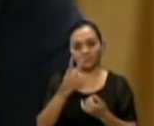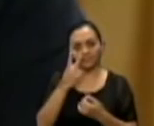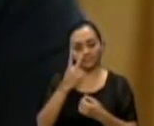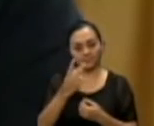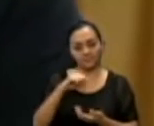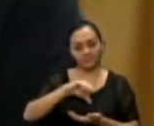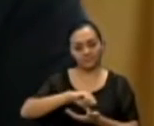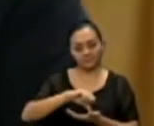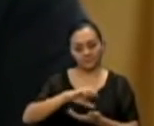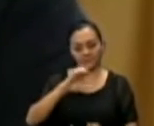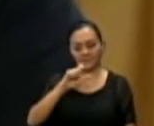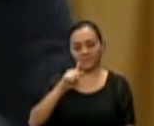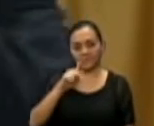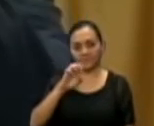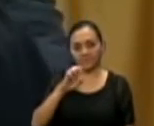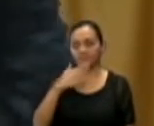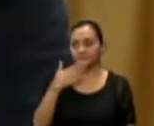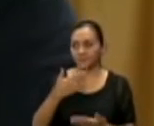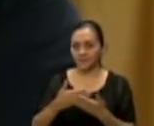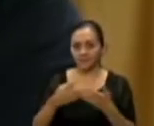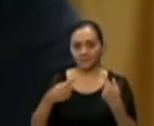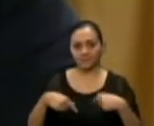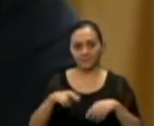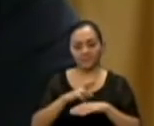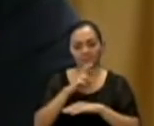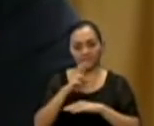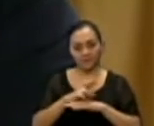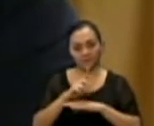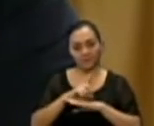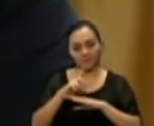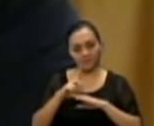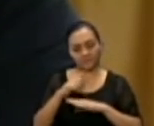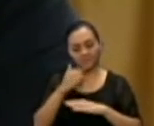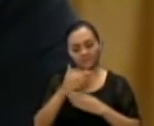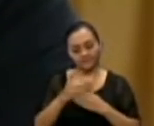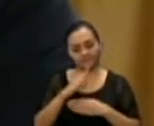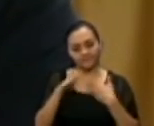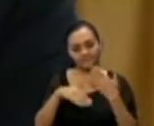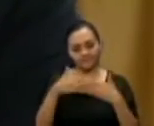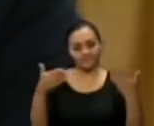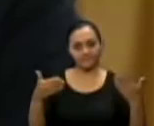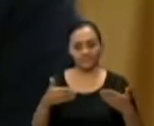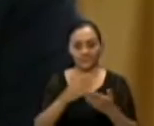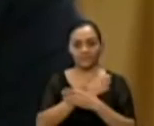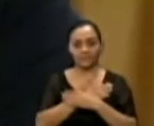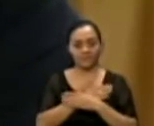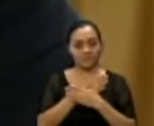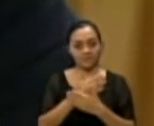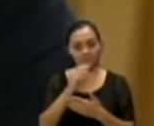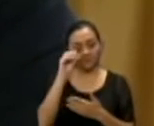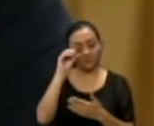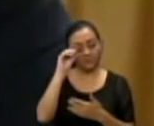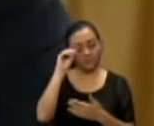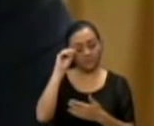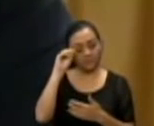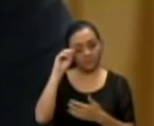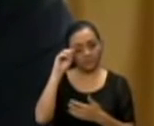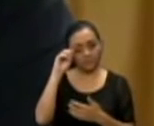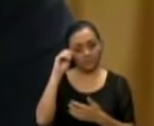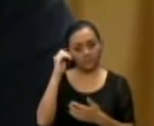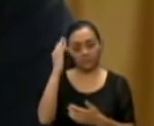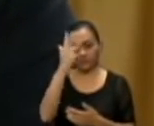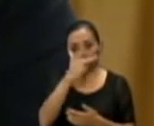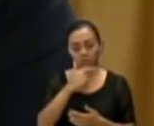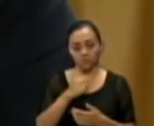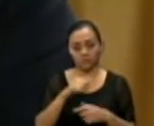campo de la este por eso muchísimas gracias a los directores de la epe por recibirme y felicitaciones porque este campus no lo conocía y está realmente